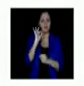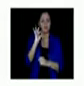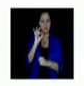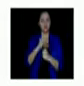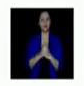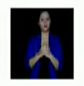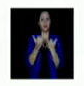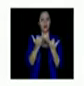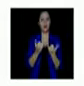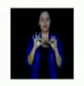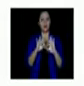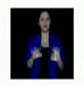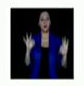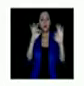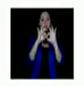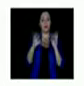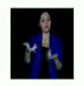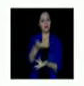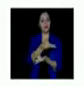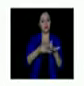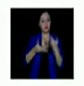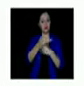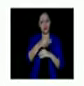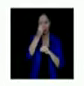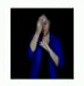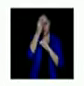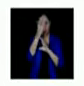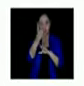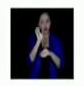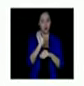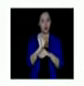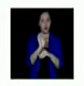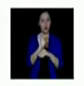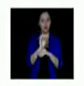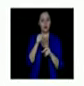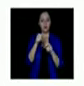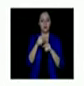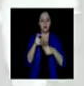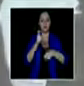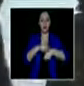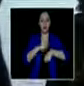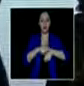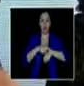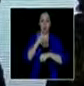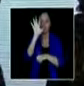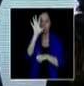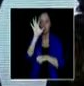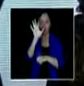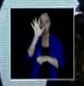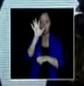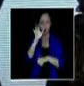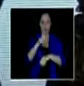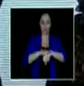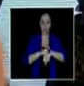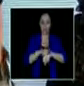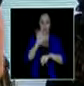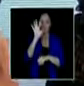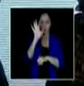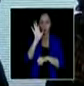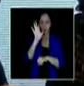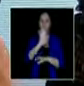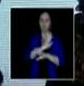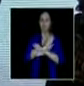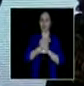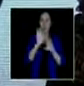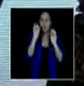Es importante compartir a todo el país que a partir de las 17 horas estarán habilitados los exit